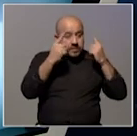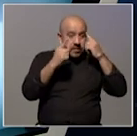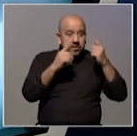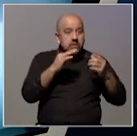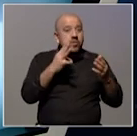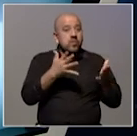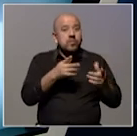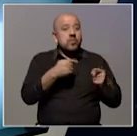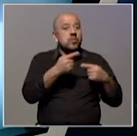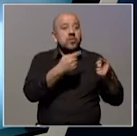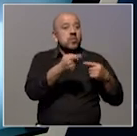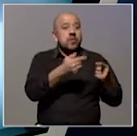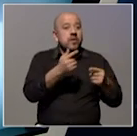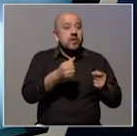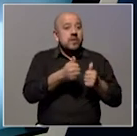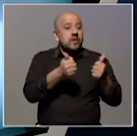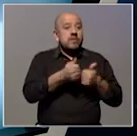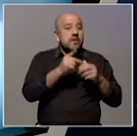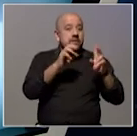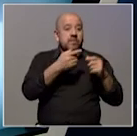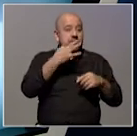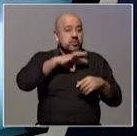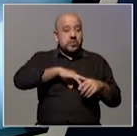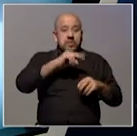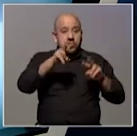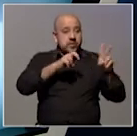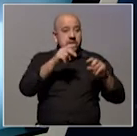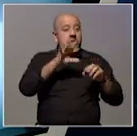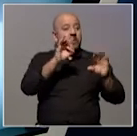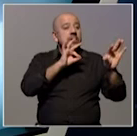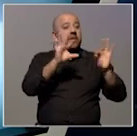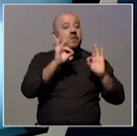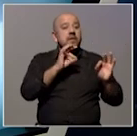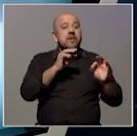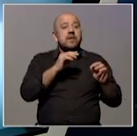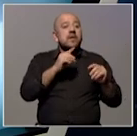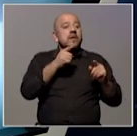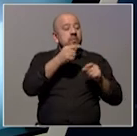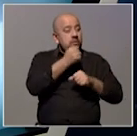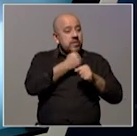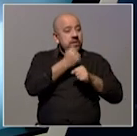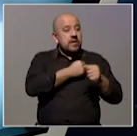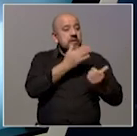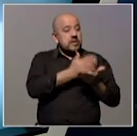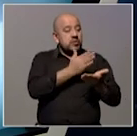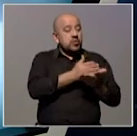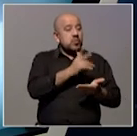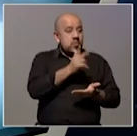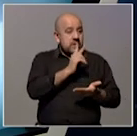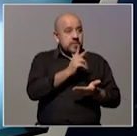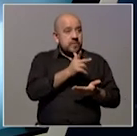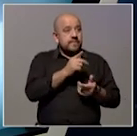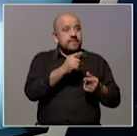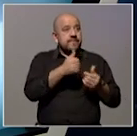seguir con actividades que hacen al sustento de las personas que terminan siendo elegida o trabajas en la institución nacional de derechos humanos recién lo